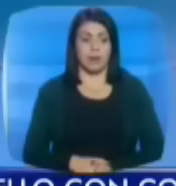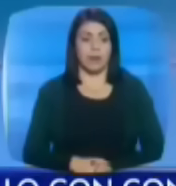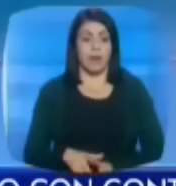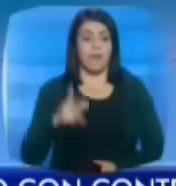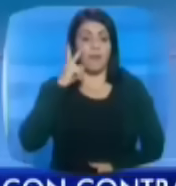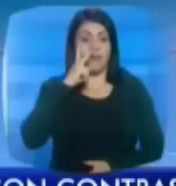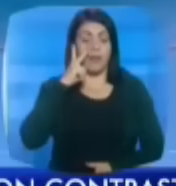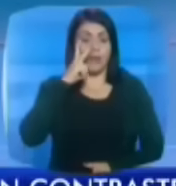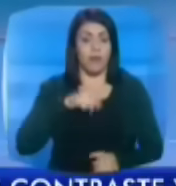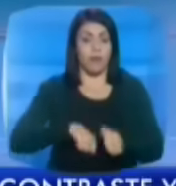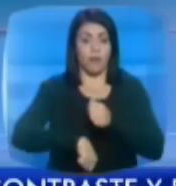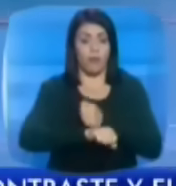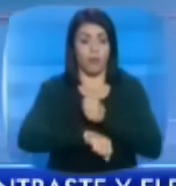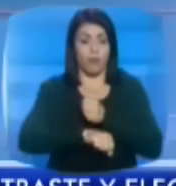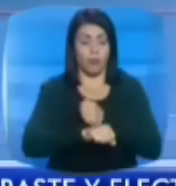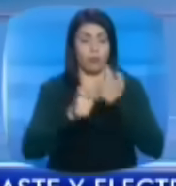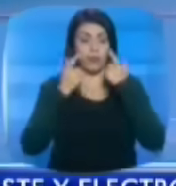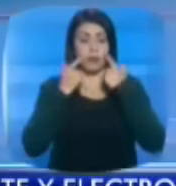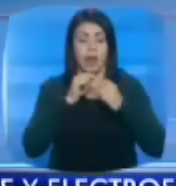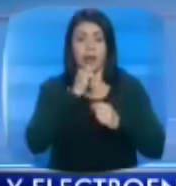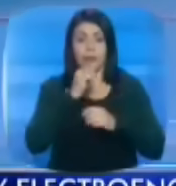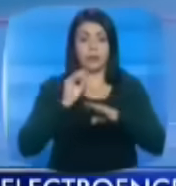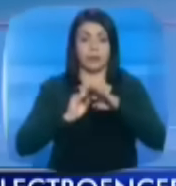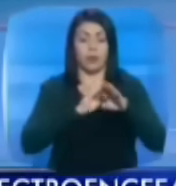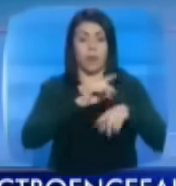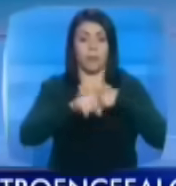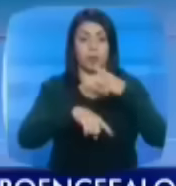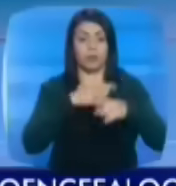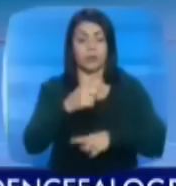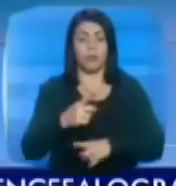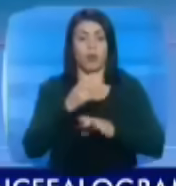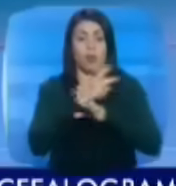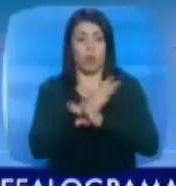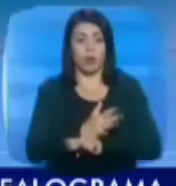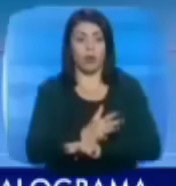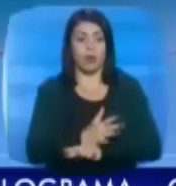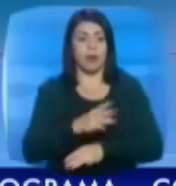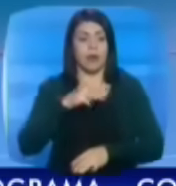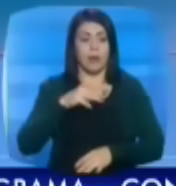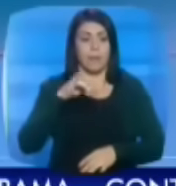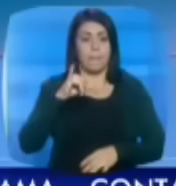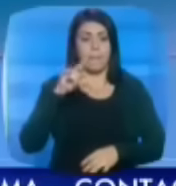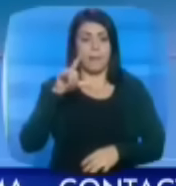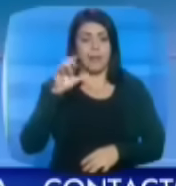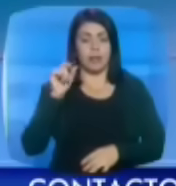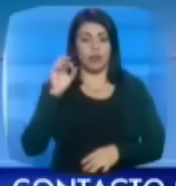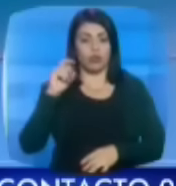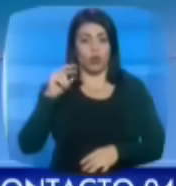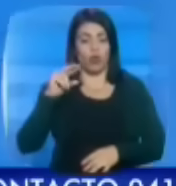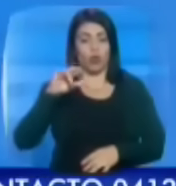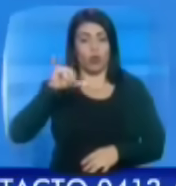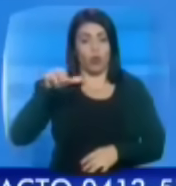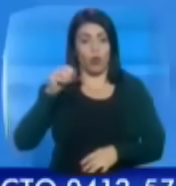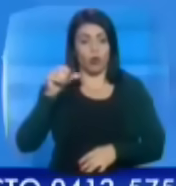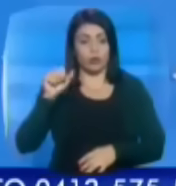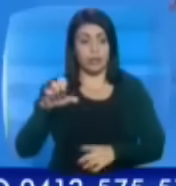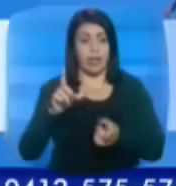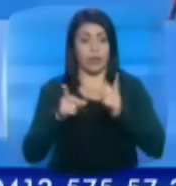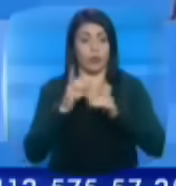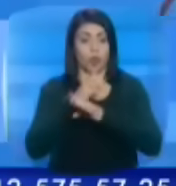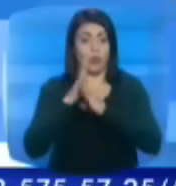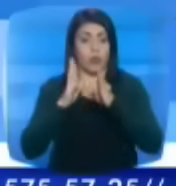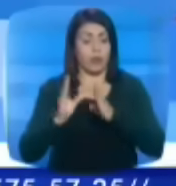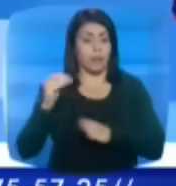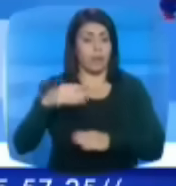La Vinotinto de Futsal anunció su convocatoria para próximos compromisos. Milton Francia y José Villalobos son algunos de los